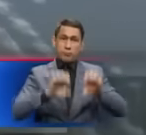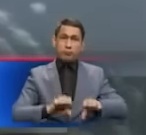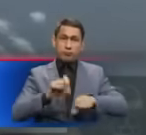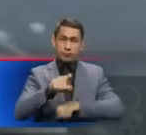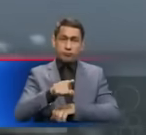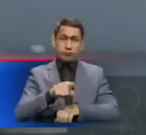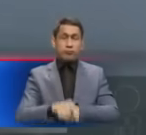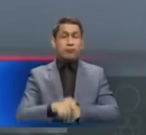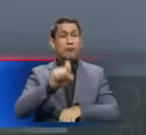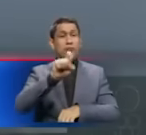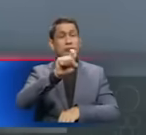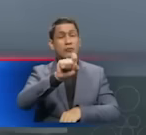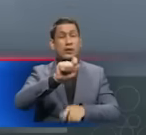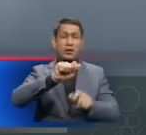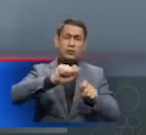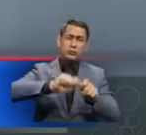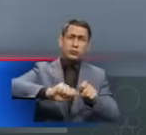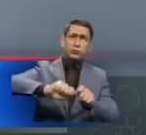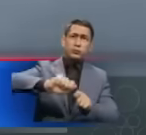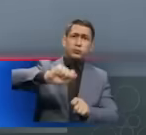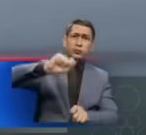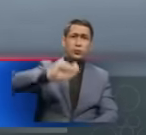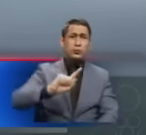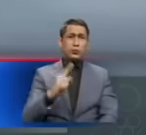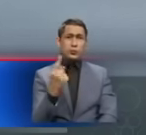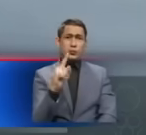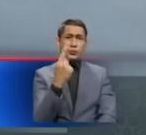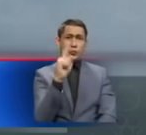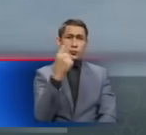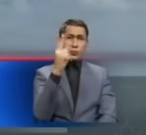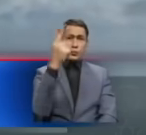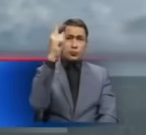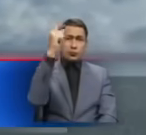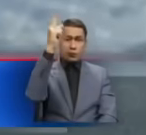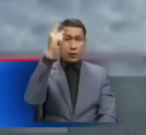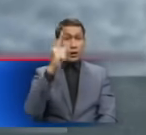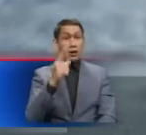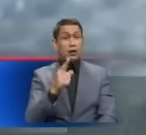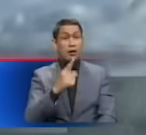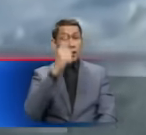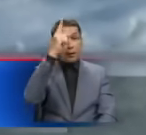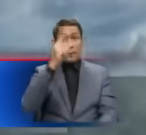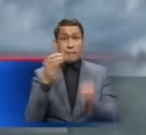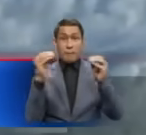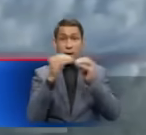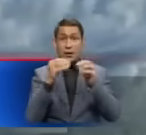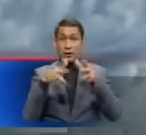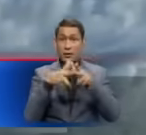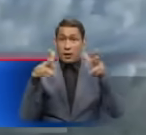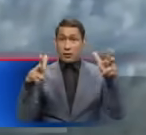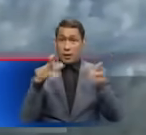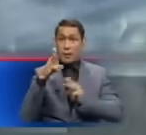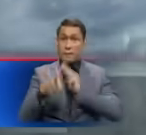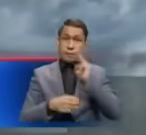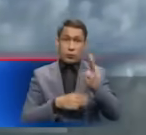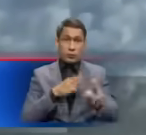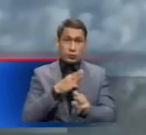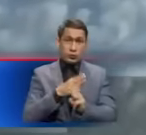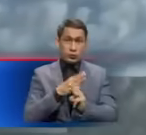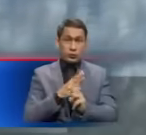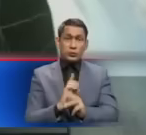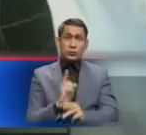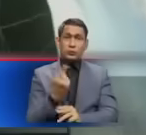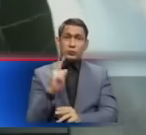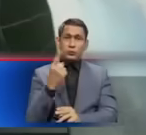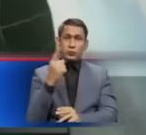De 120 metros de altura, Starship es el cohete más grande del mundo y también el más potente. El cohete pues